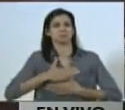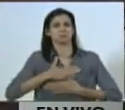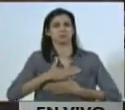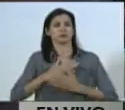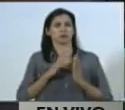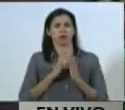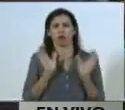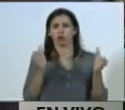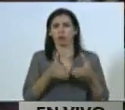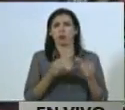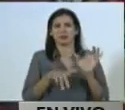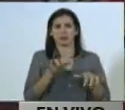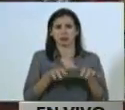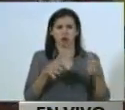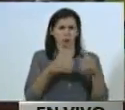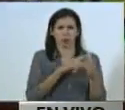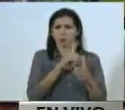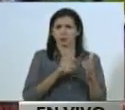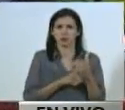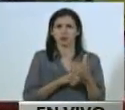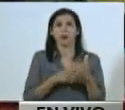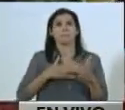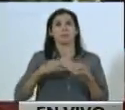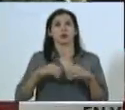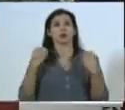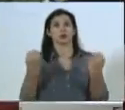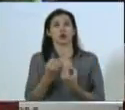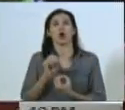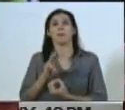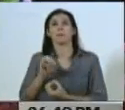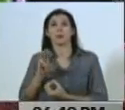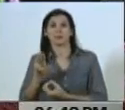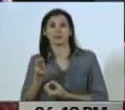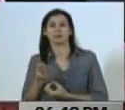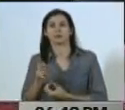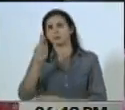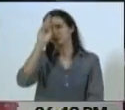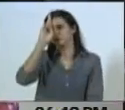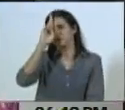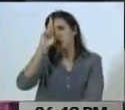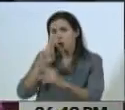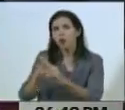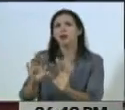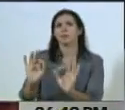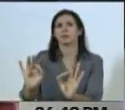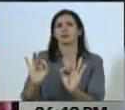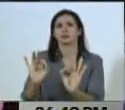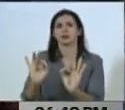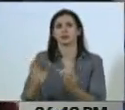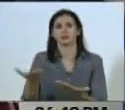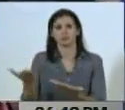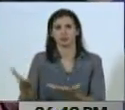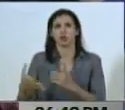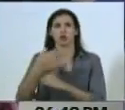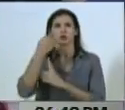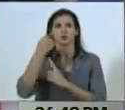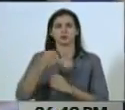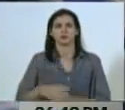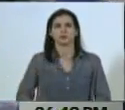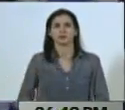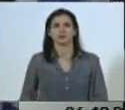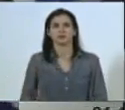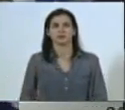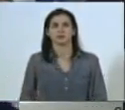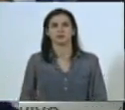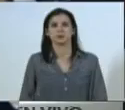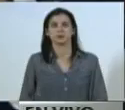Secretaría y de la organización expresarle y rendirle un tributo especial por este logro. I would also, Mr.